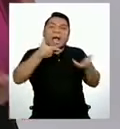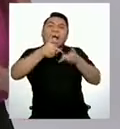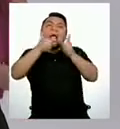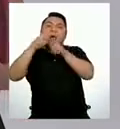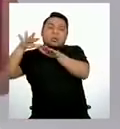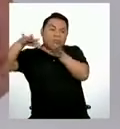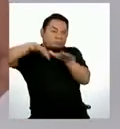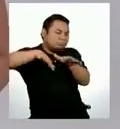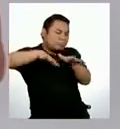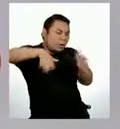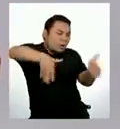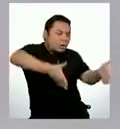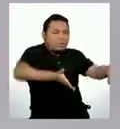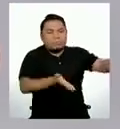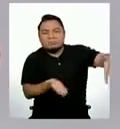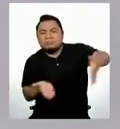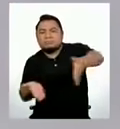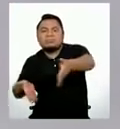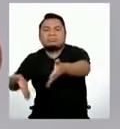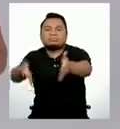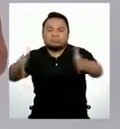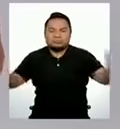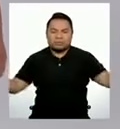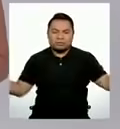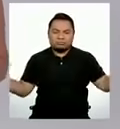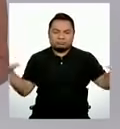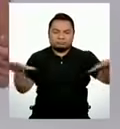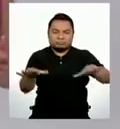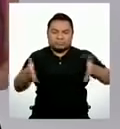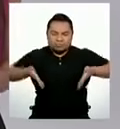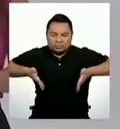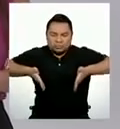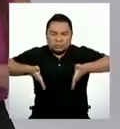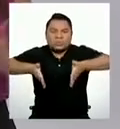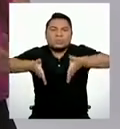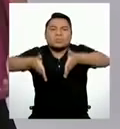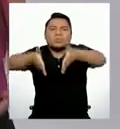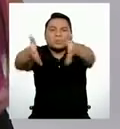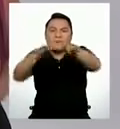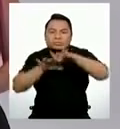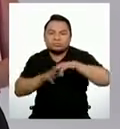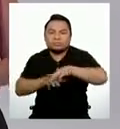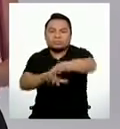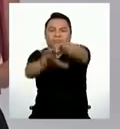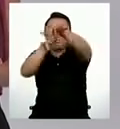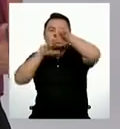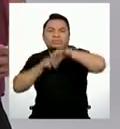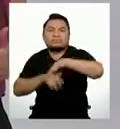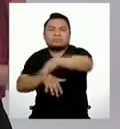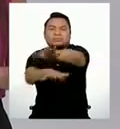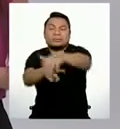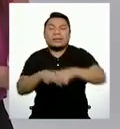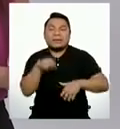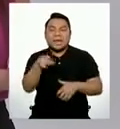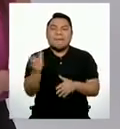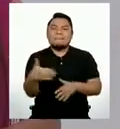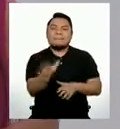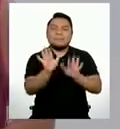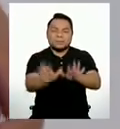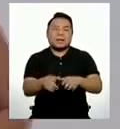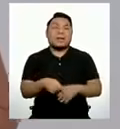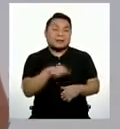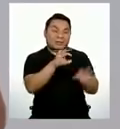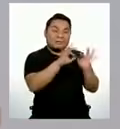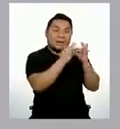agua y los peces dentro de ella, haciendo posible que otras familias puedan acceder a ellos y abastecerse.